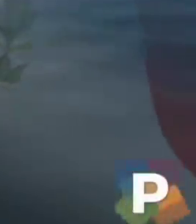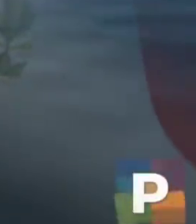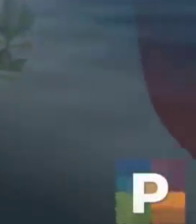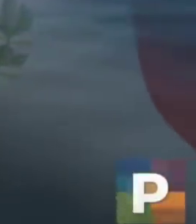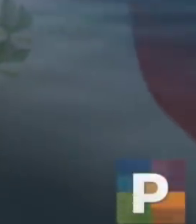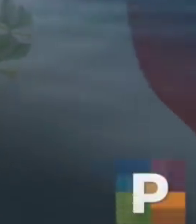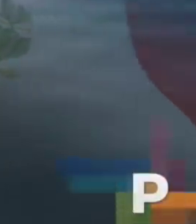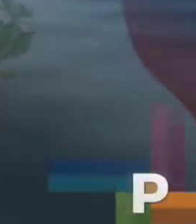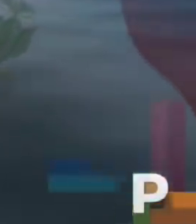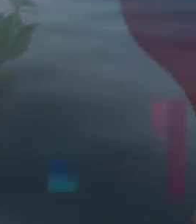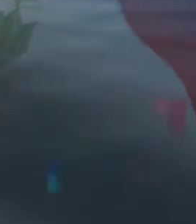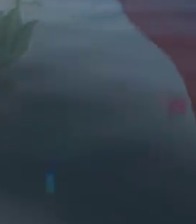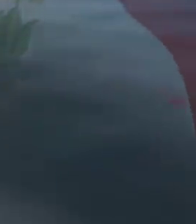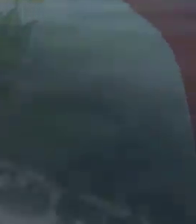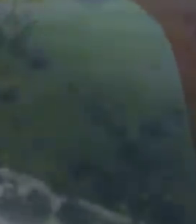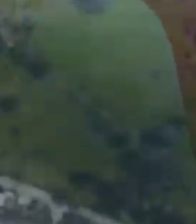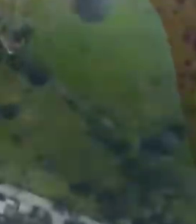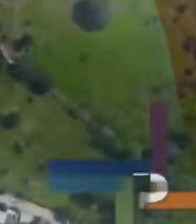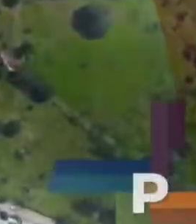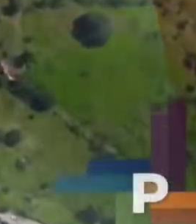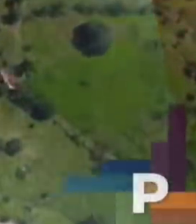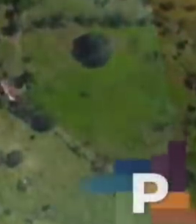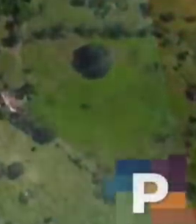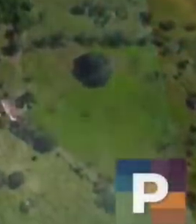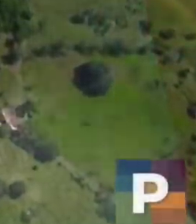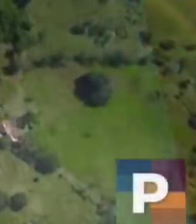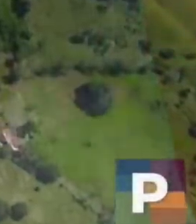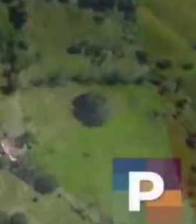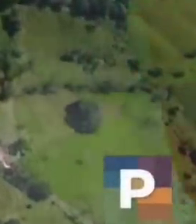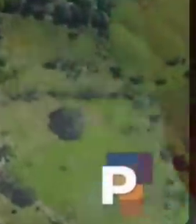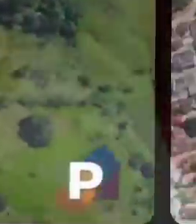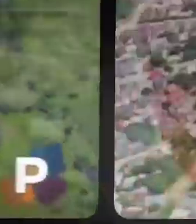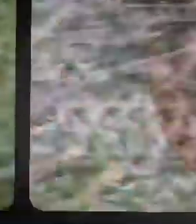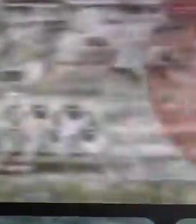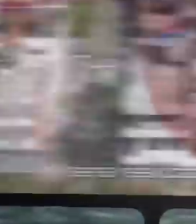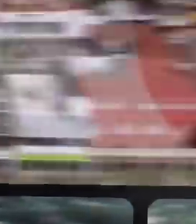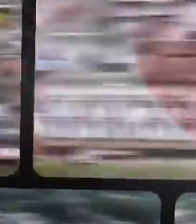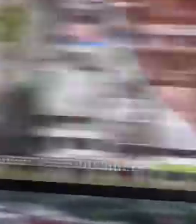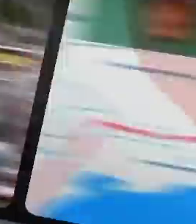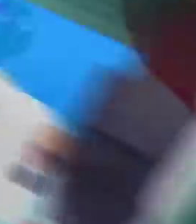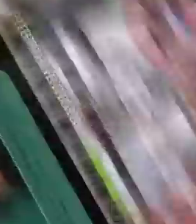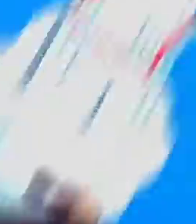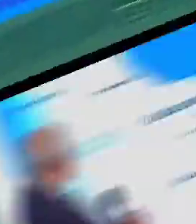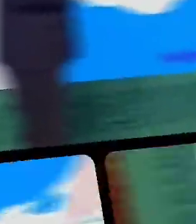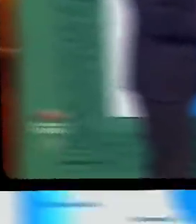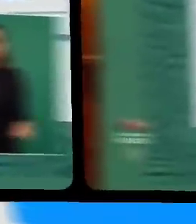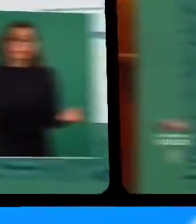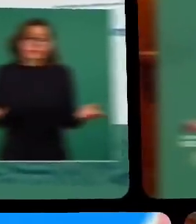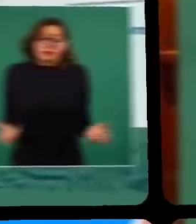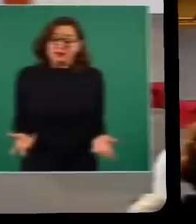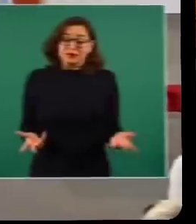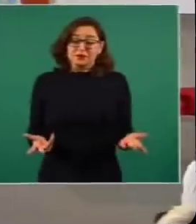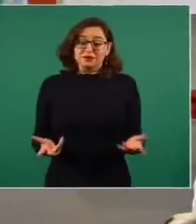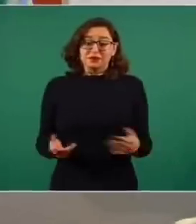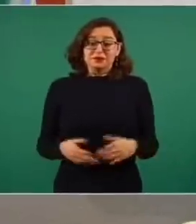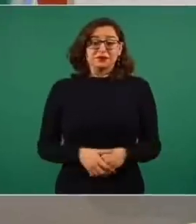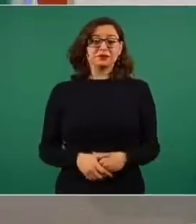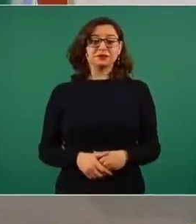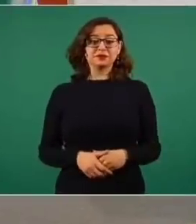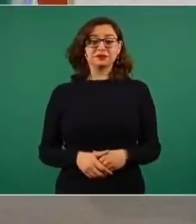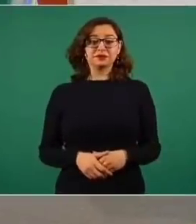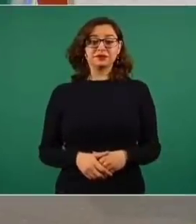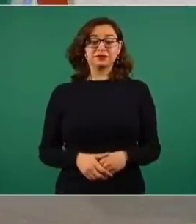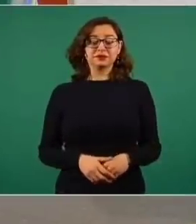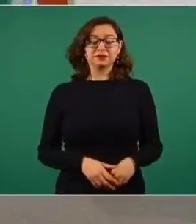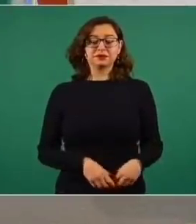y sobre todo muchos empleos vamos a escuchar el presidente de mexico que decía esto regresando el